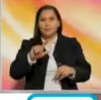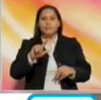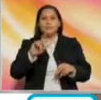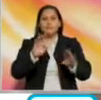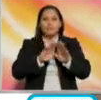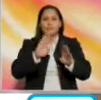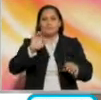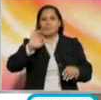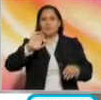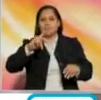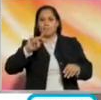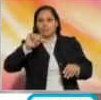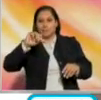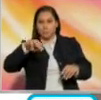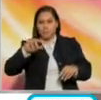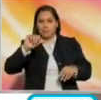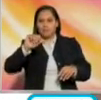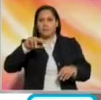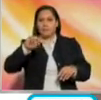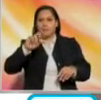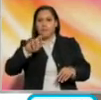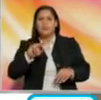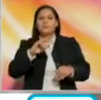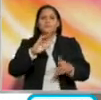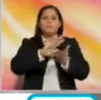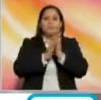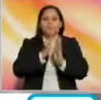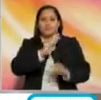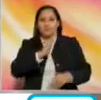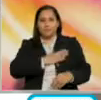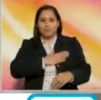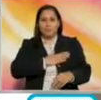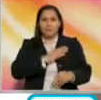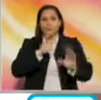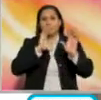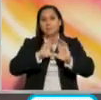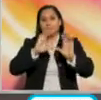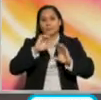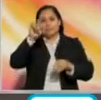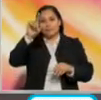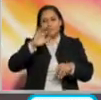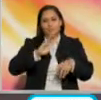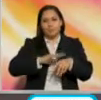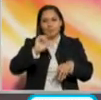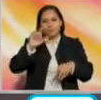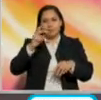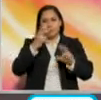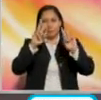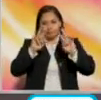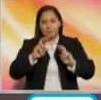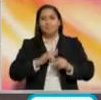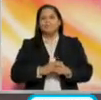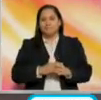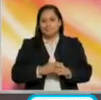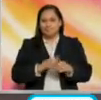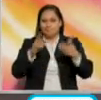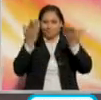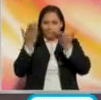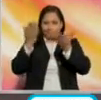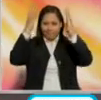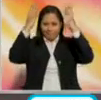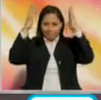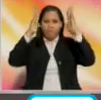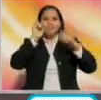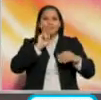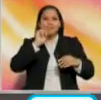and Turner y ha sido adaptada al castellano por Chuse Joven y es el cantante del tema. Perfecto, pues el aplauso para Judith